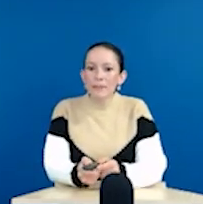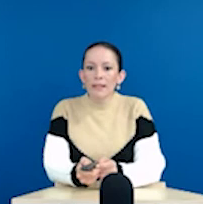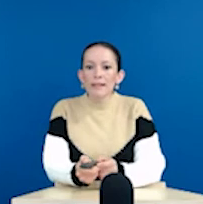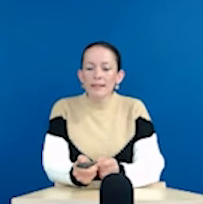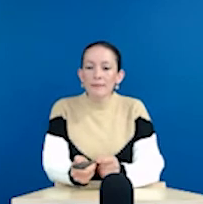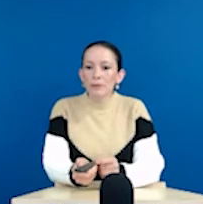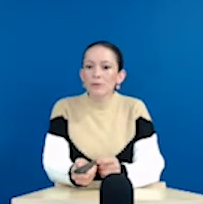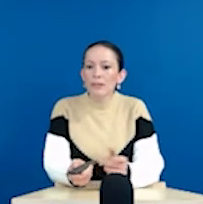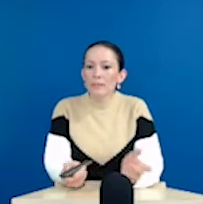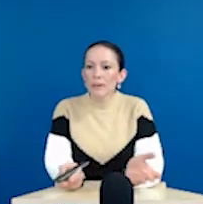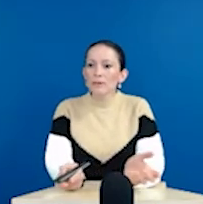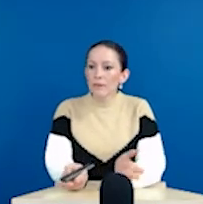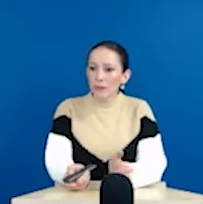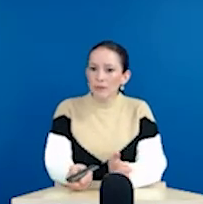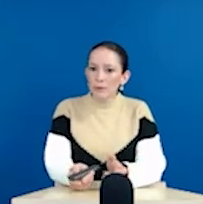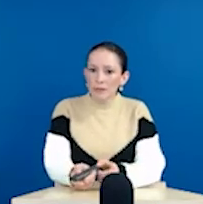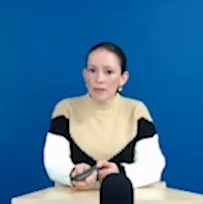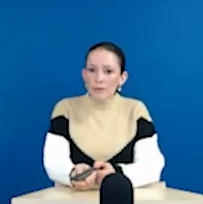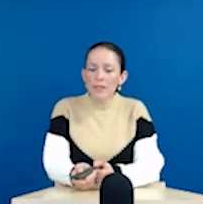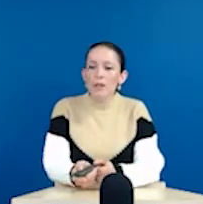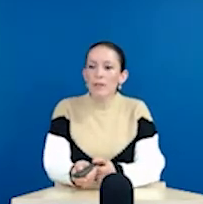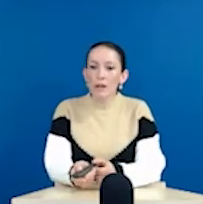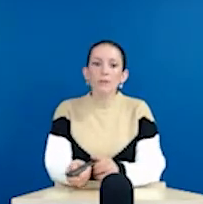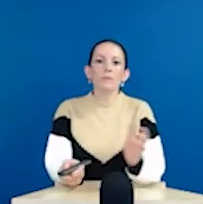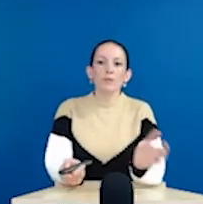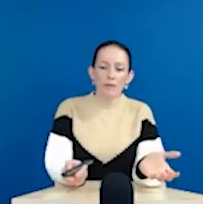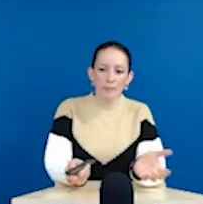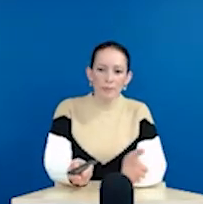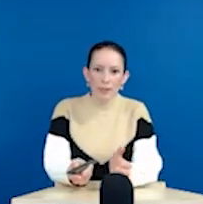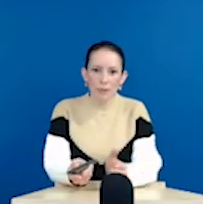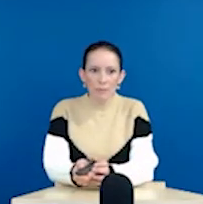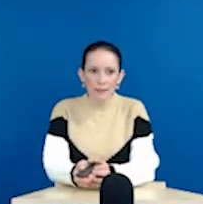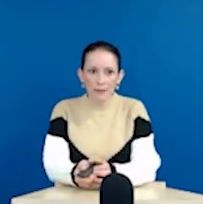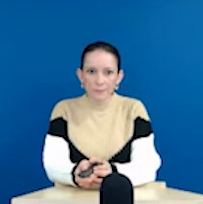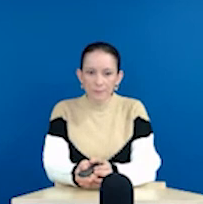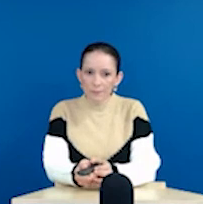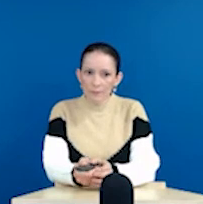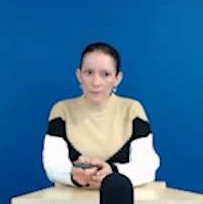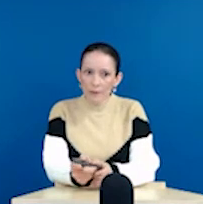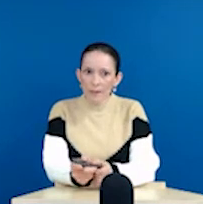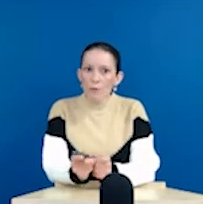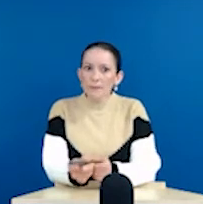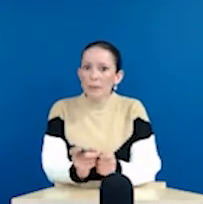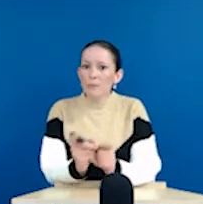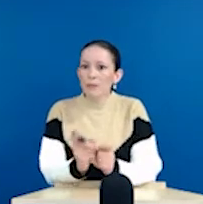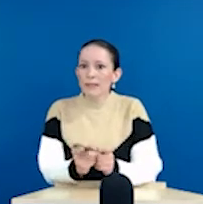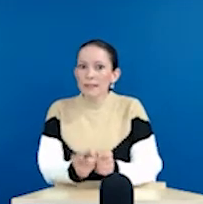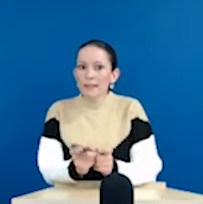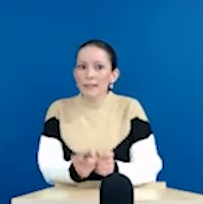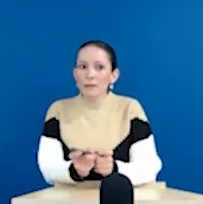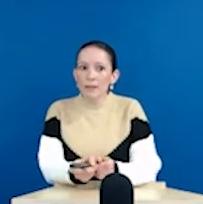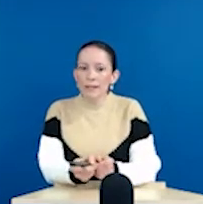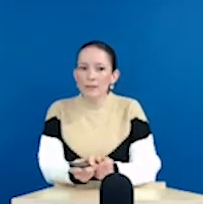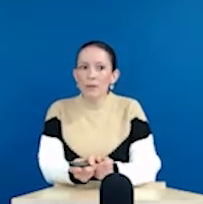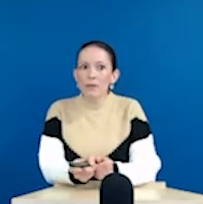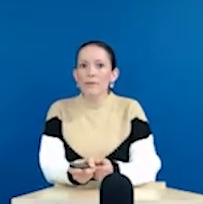paciente y familia respecto a sus tratamientos, efectos secundarios y cuidados, como ya lo hemos venido hablando. Un aspecto importante que